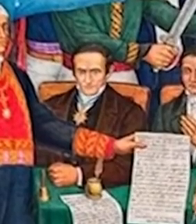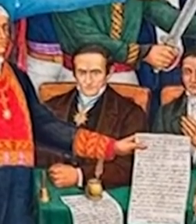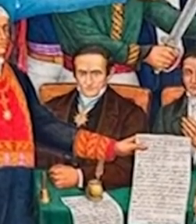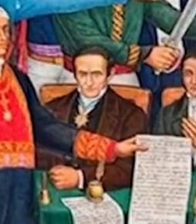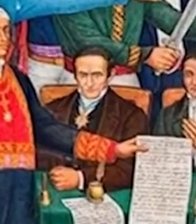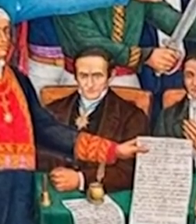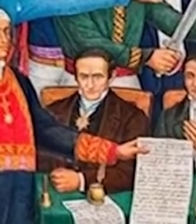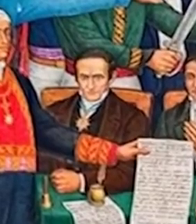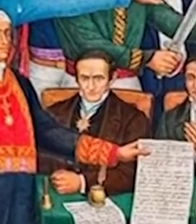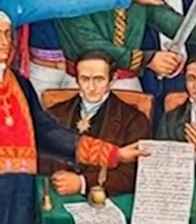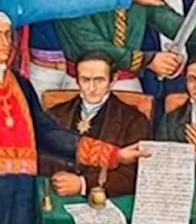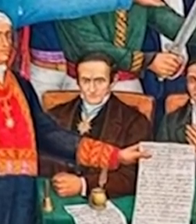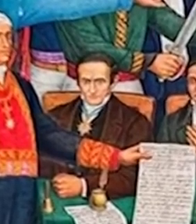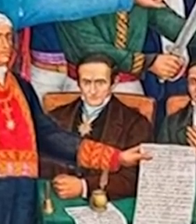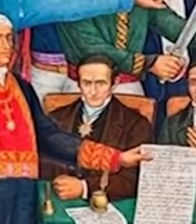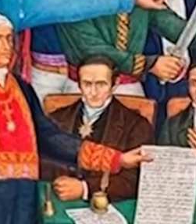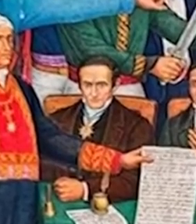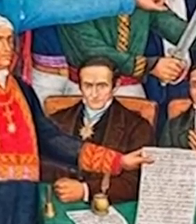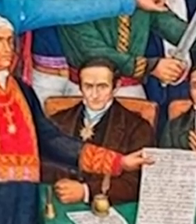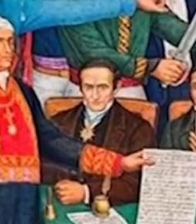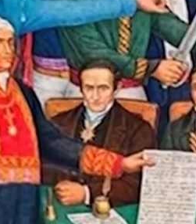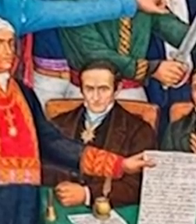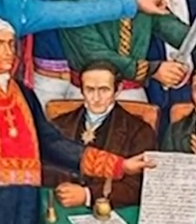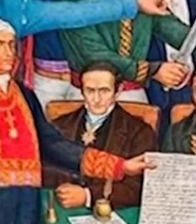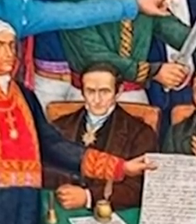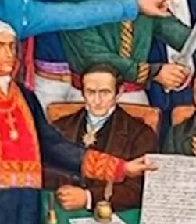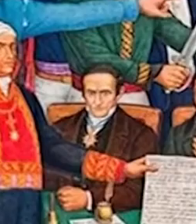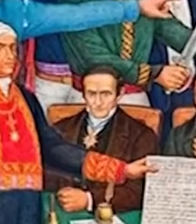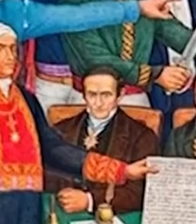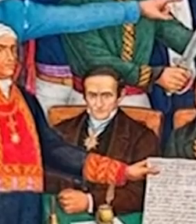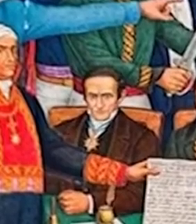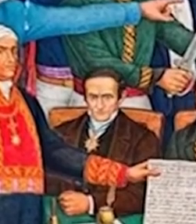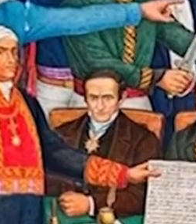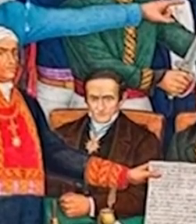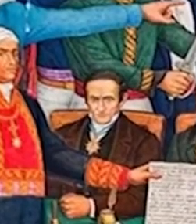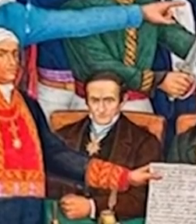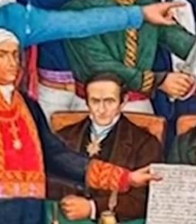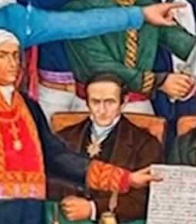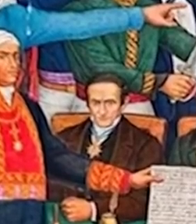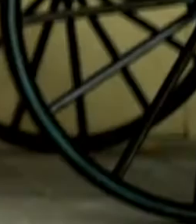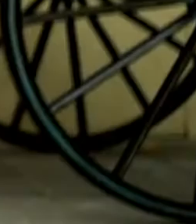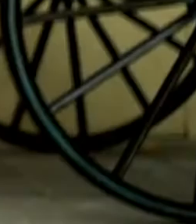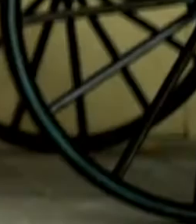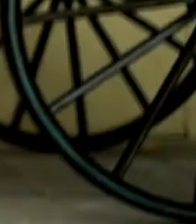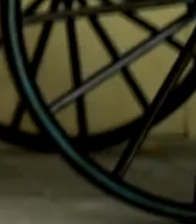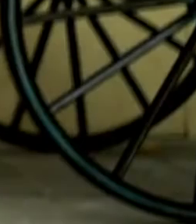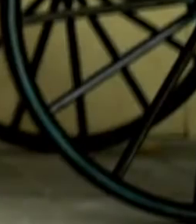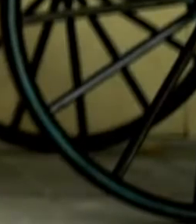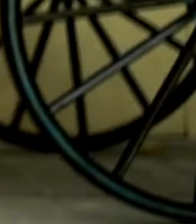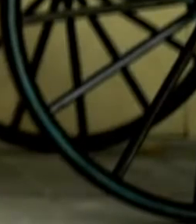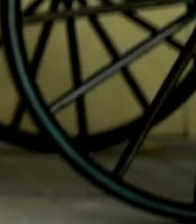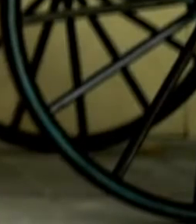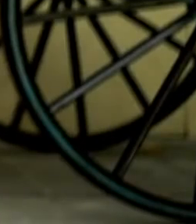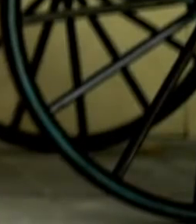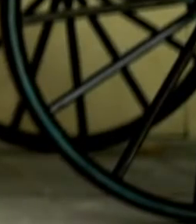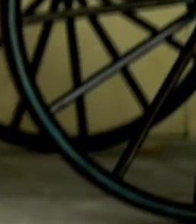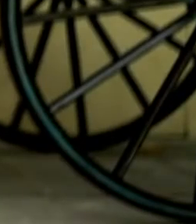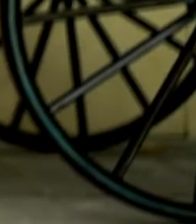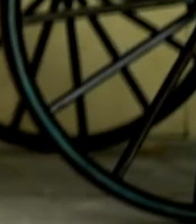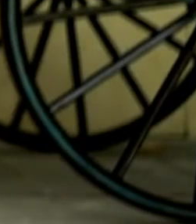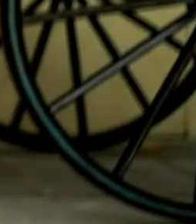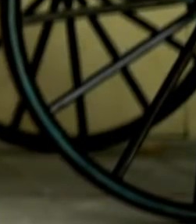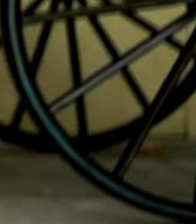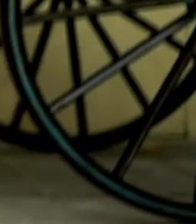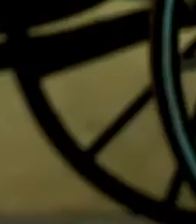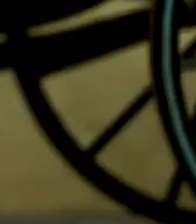representa las ideas feministas. A ella no la detuvo ser mujer. En estos tiempos, bueno, estuviera encabezando los movimientos, te lo